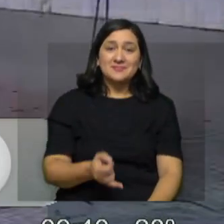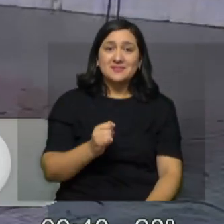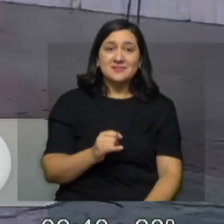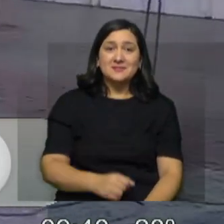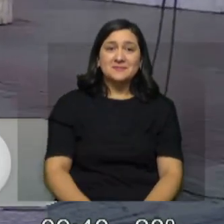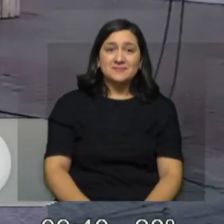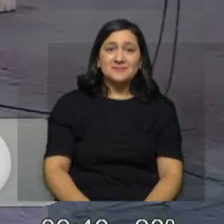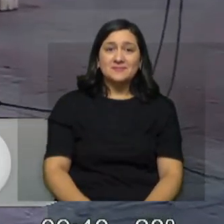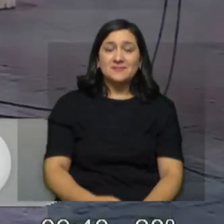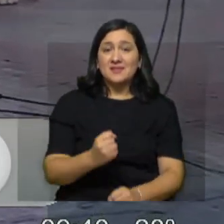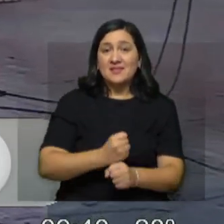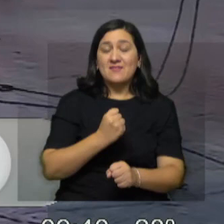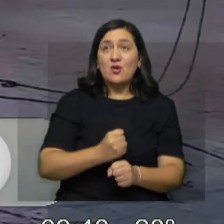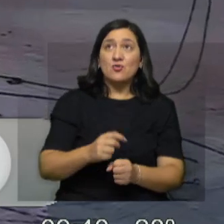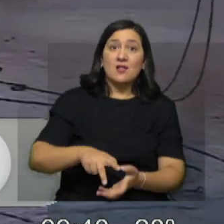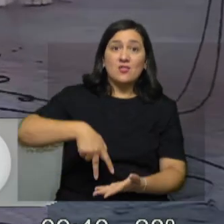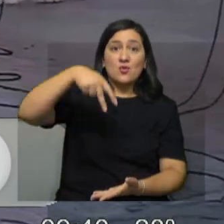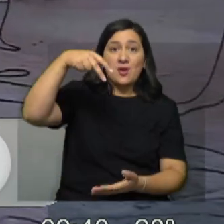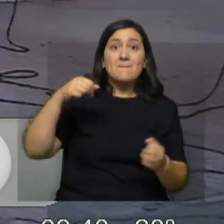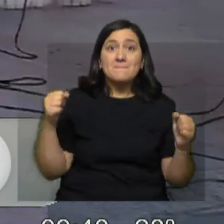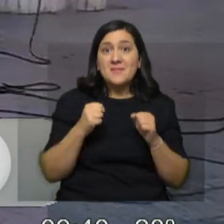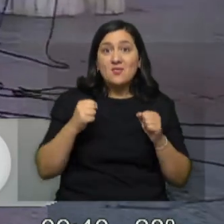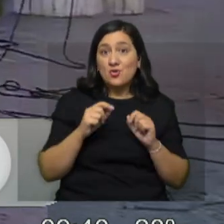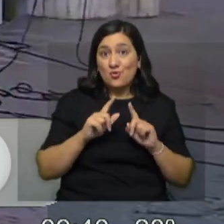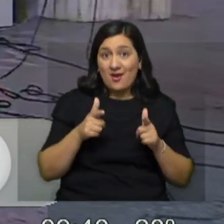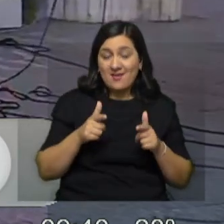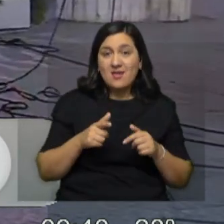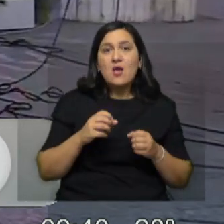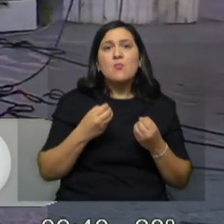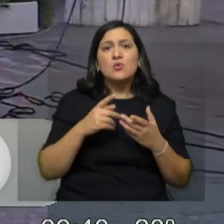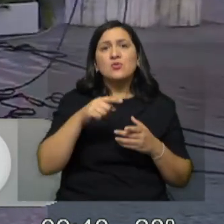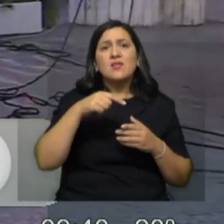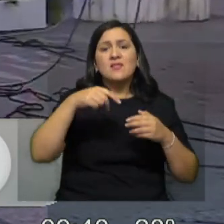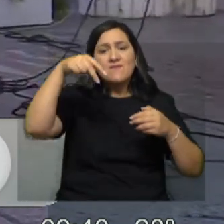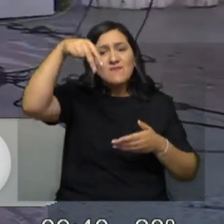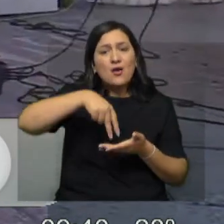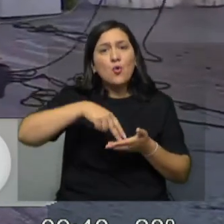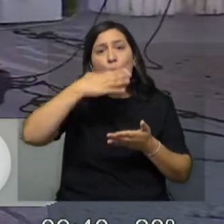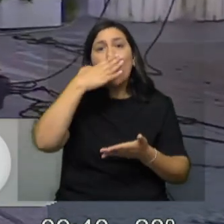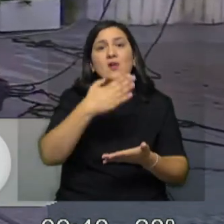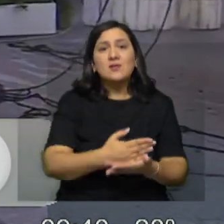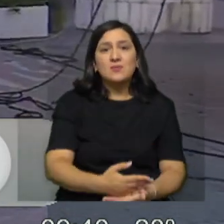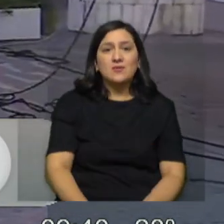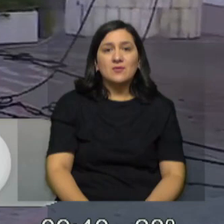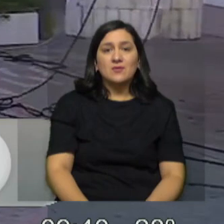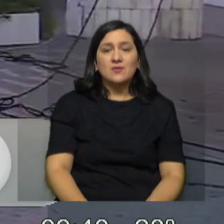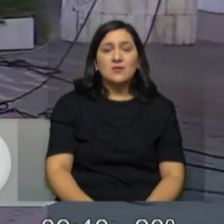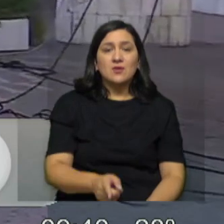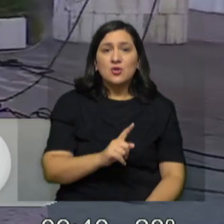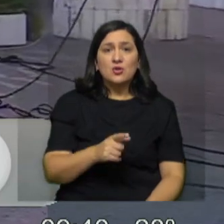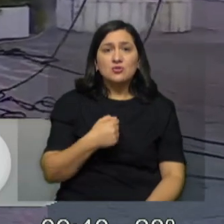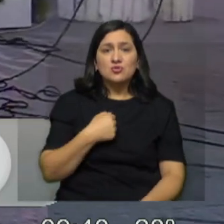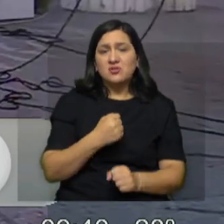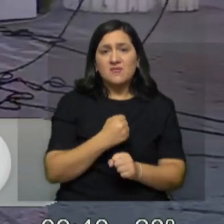estos... Evidentemente vértigo no tiene. ¿Por qué usted bajó después que sus compañeros? ¿Por qué usted bajó último, digamos? ¿Qué pasó? No, yo laburo